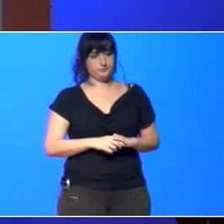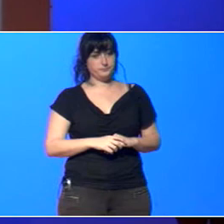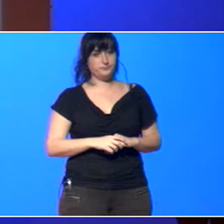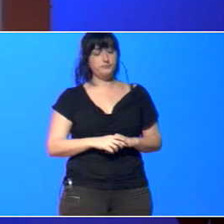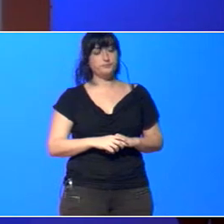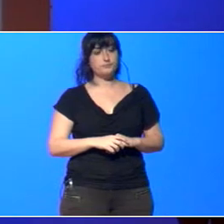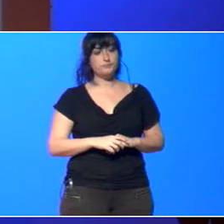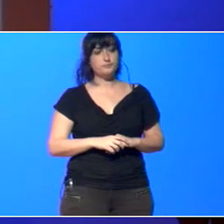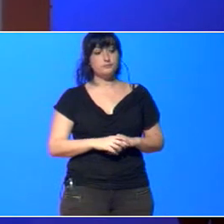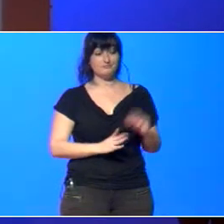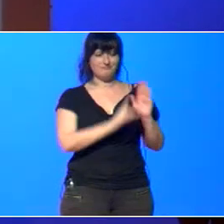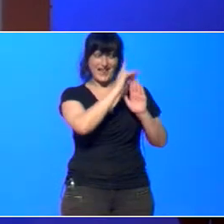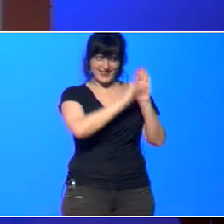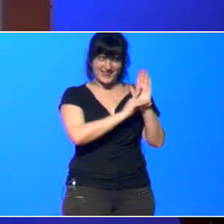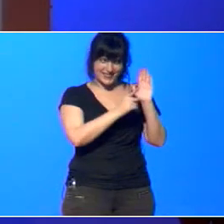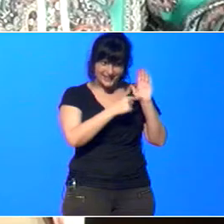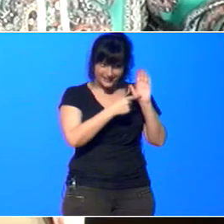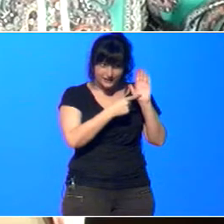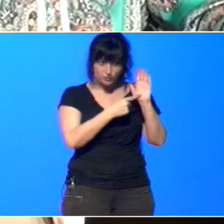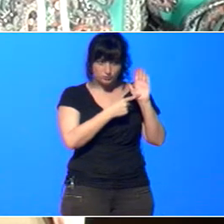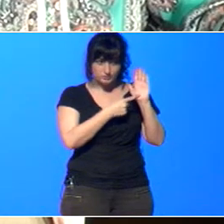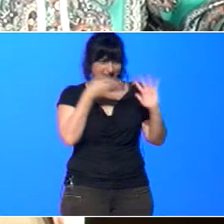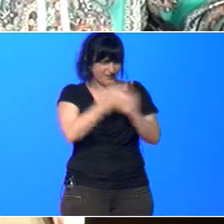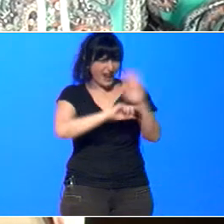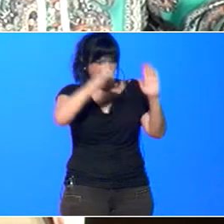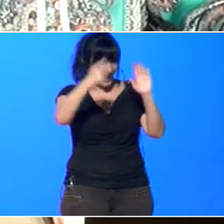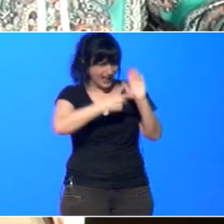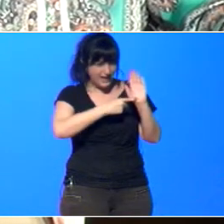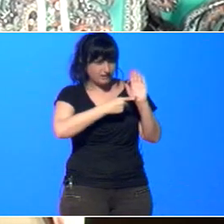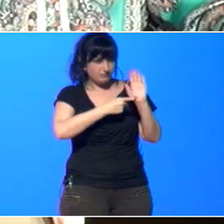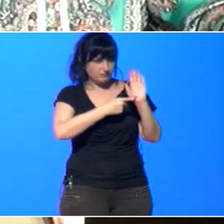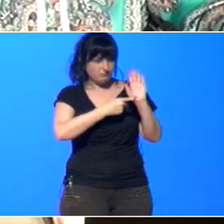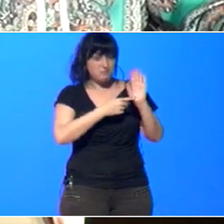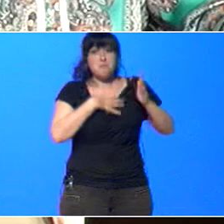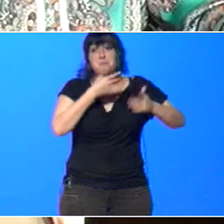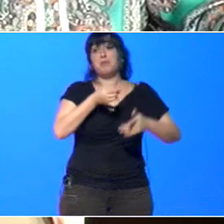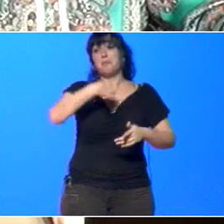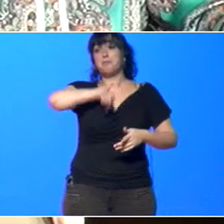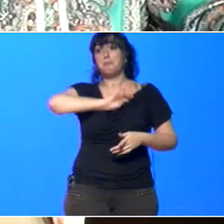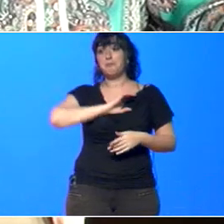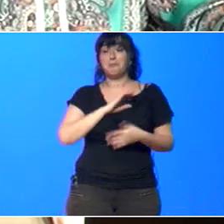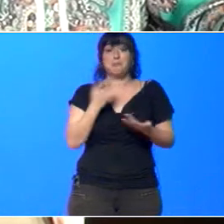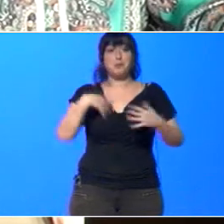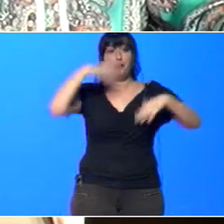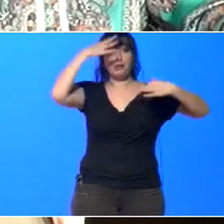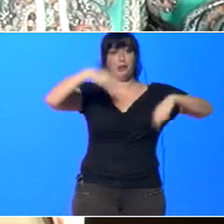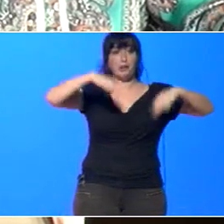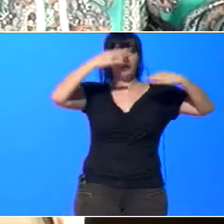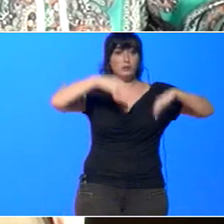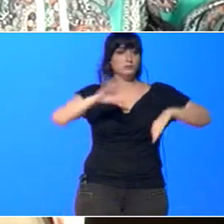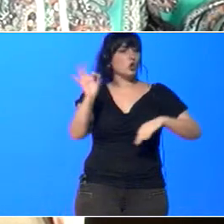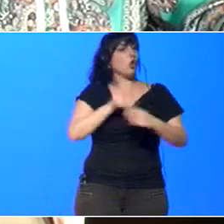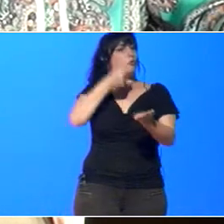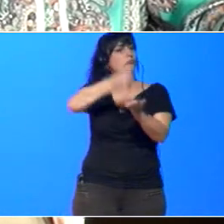Está en el decreto, es ley. Podemos no enterarnos, podemos no reivindicarlo,